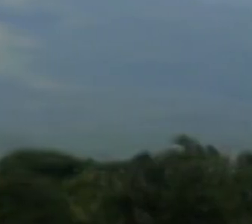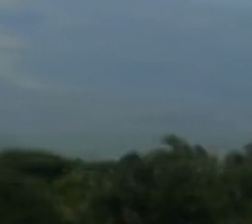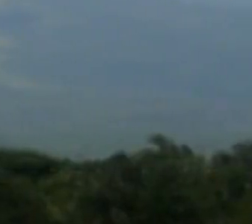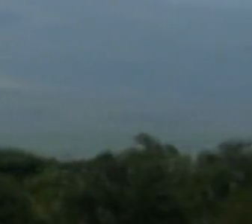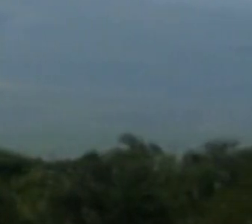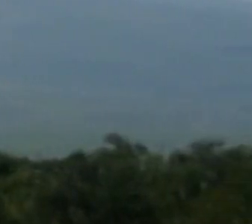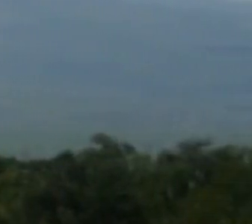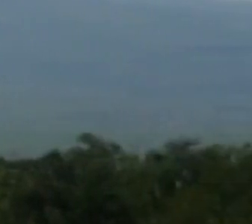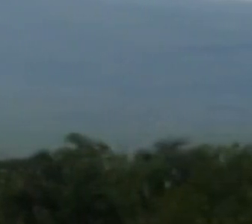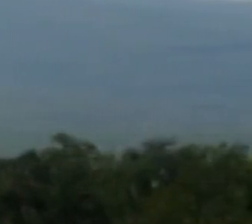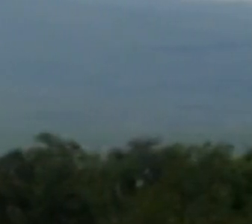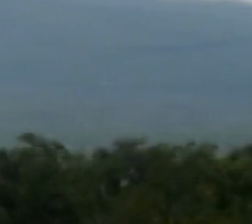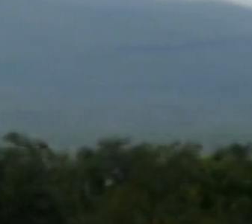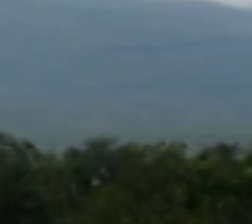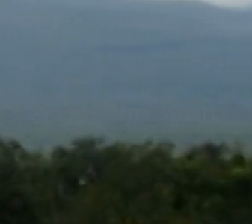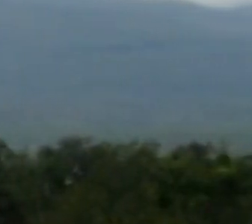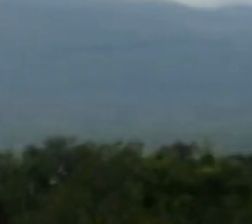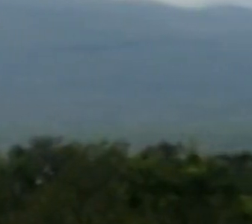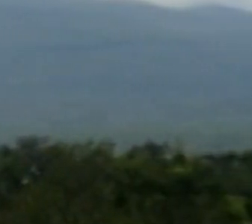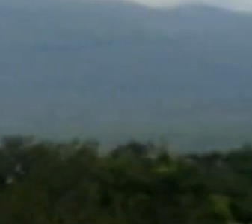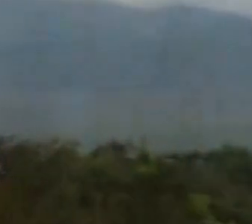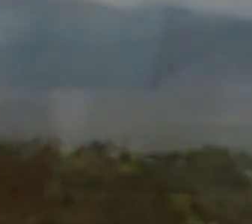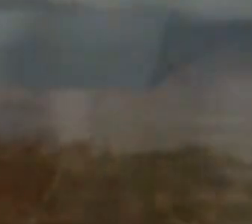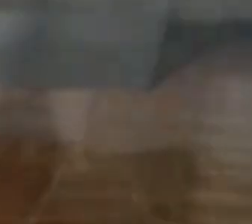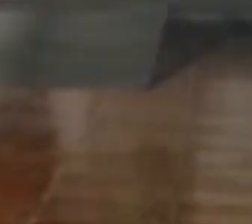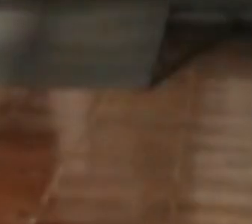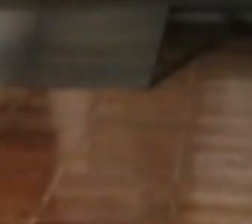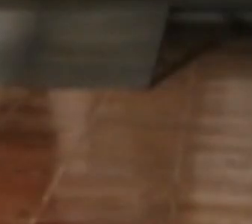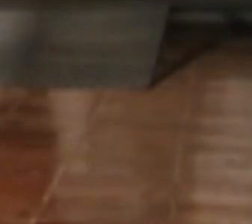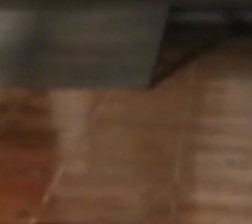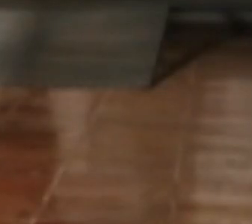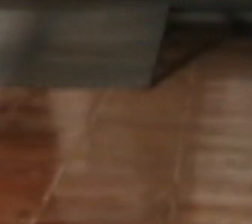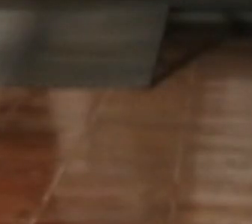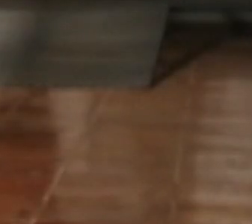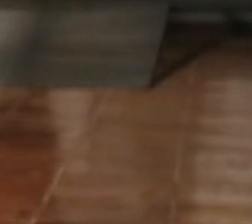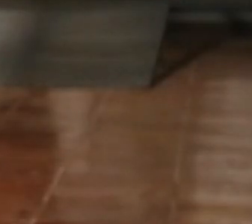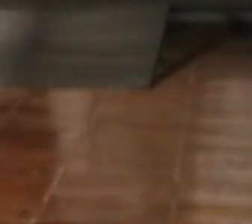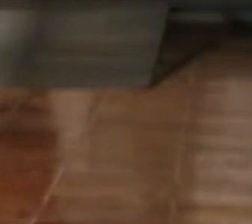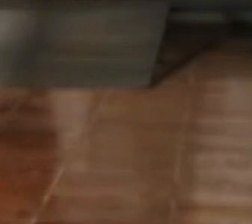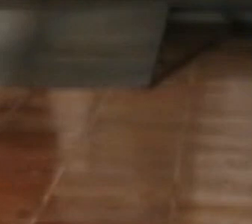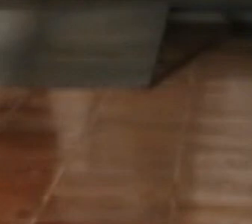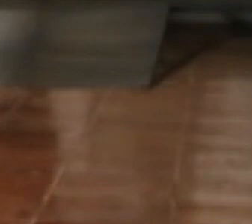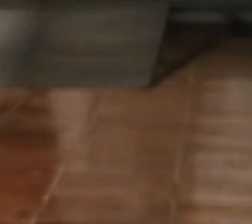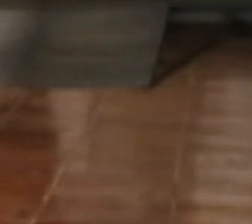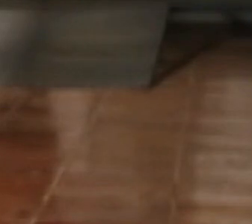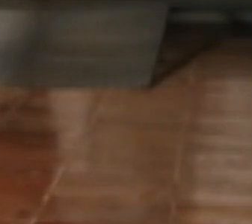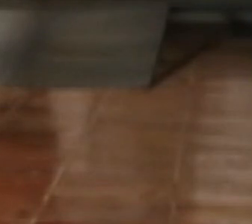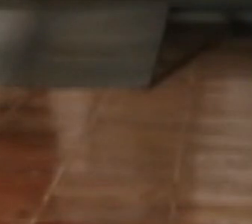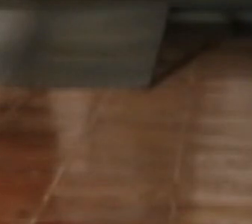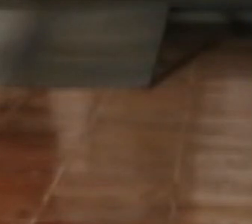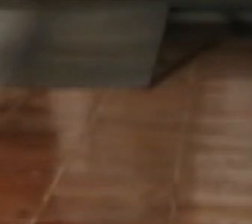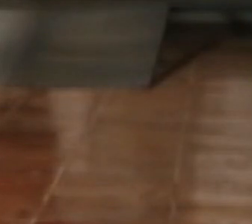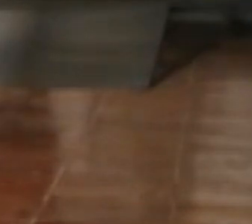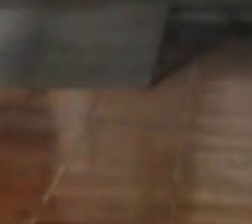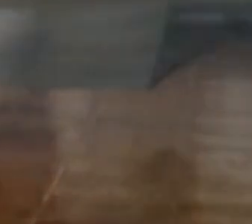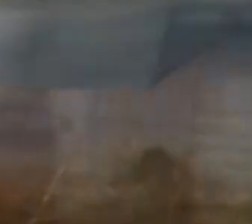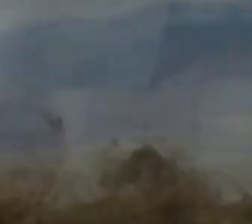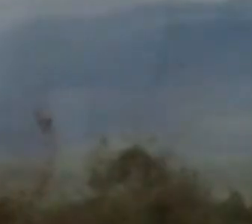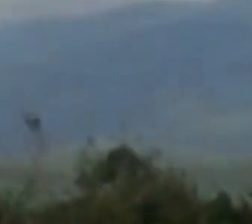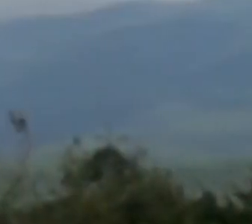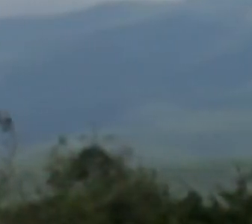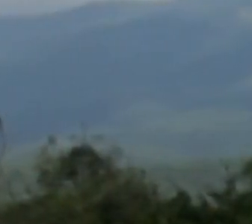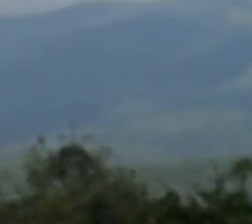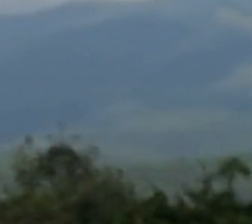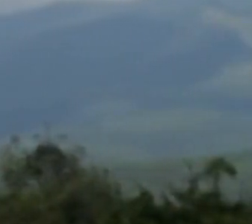eran. Mujeres de altura. Vea este documental el domingo 24 a las 11 de la mañana.